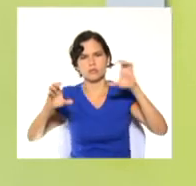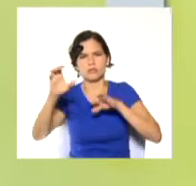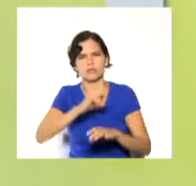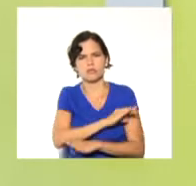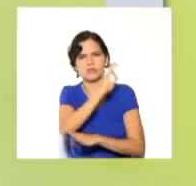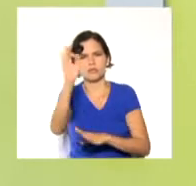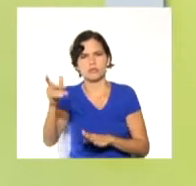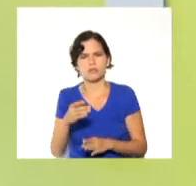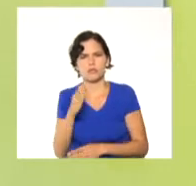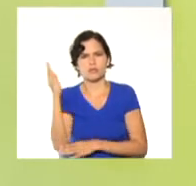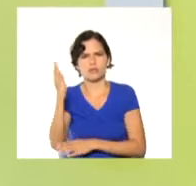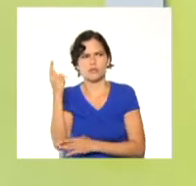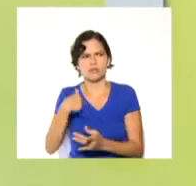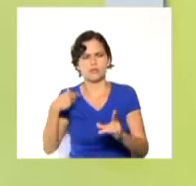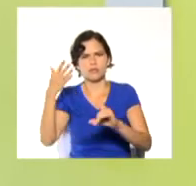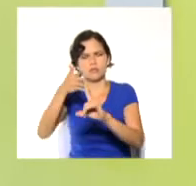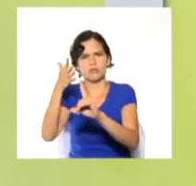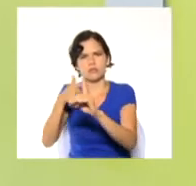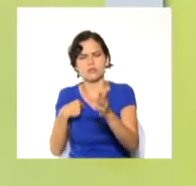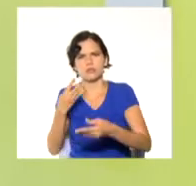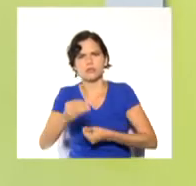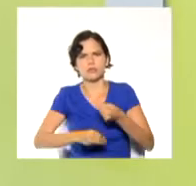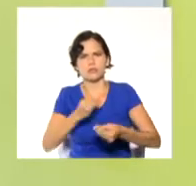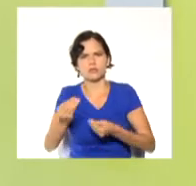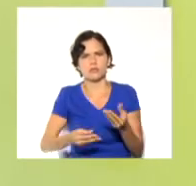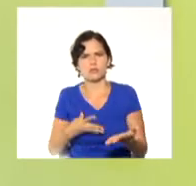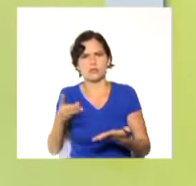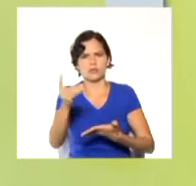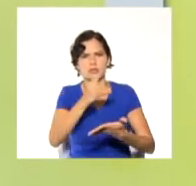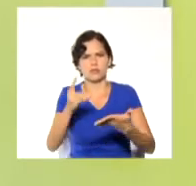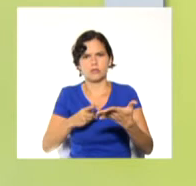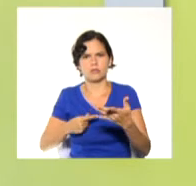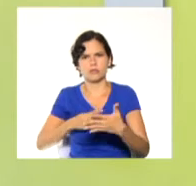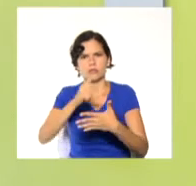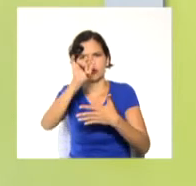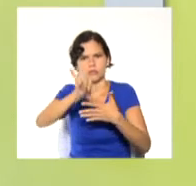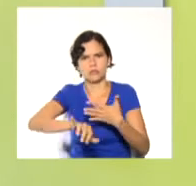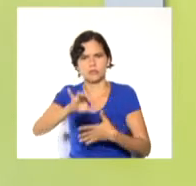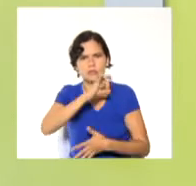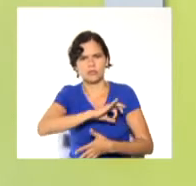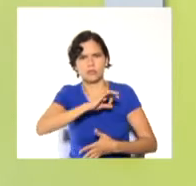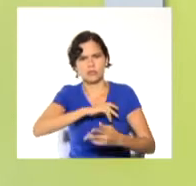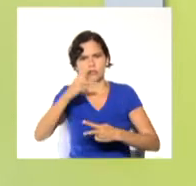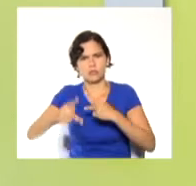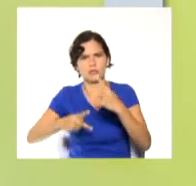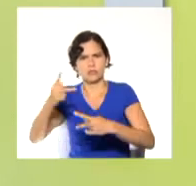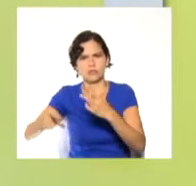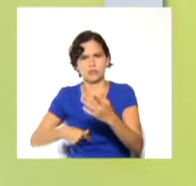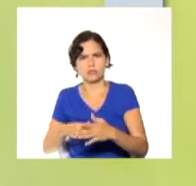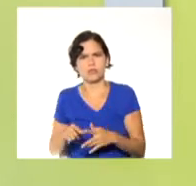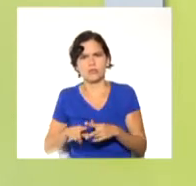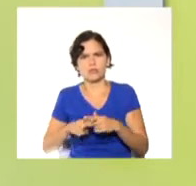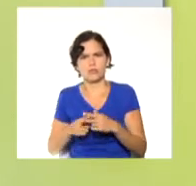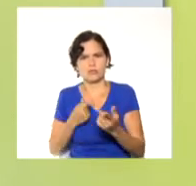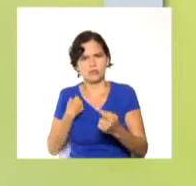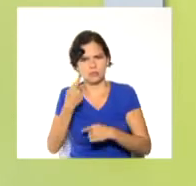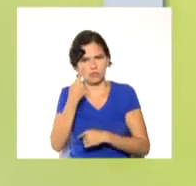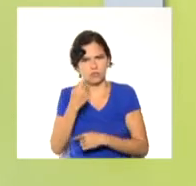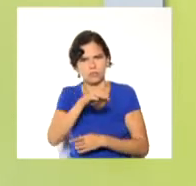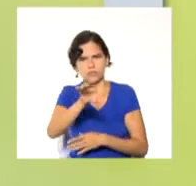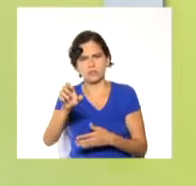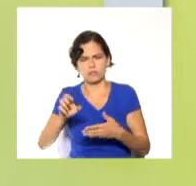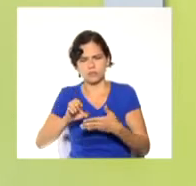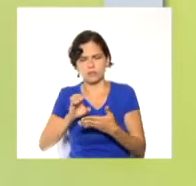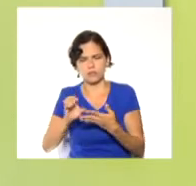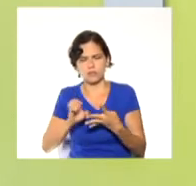de Biología nos orientaron para crear el diseño de un proyecto socioproductivo a través de las técnicas de observación cualitativa